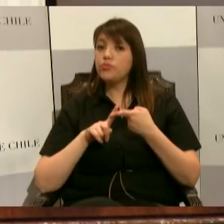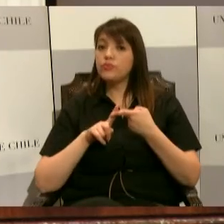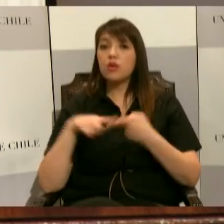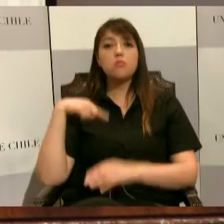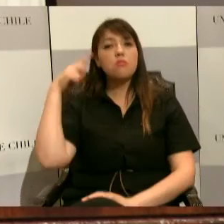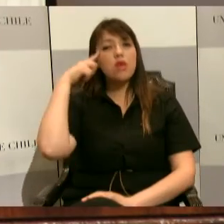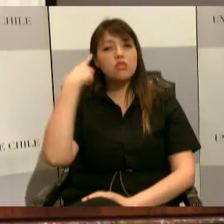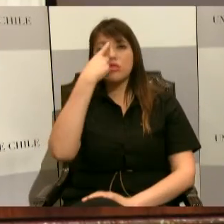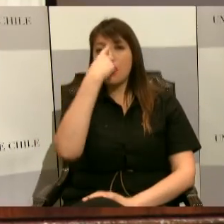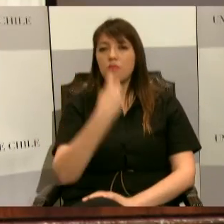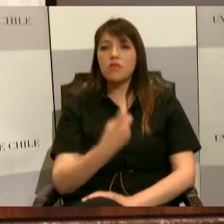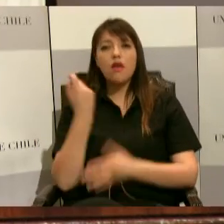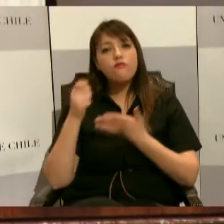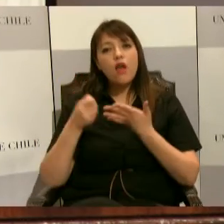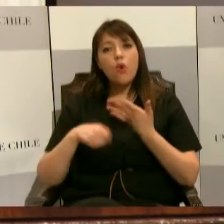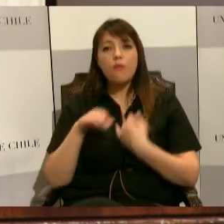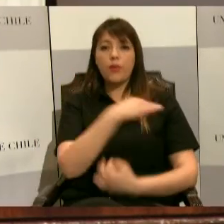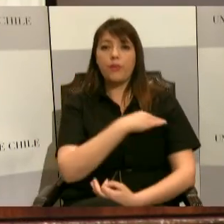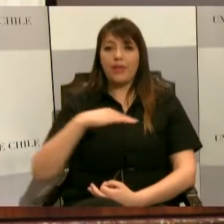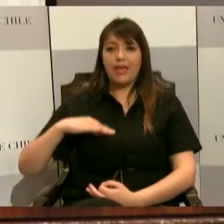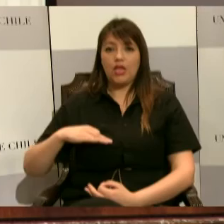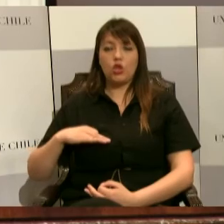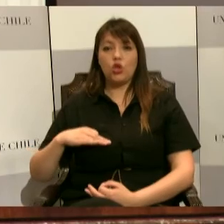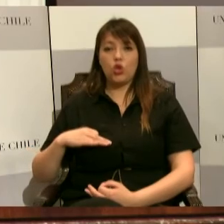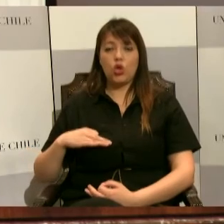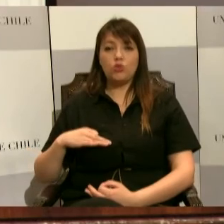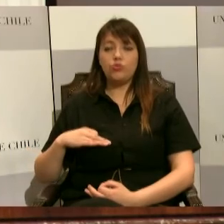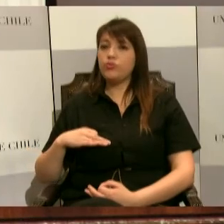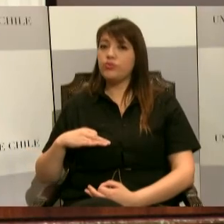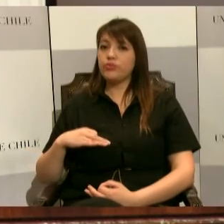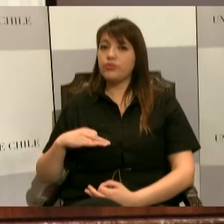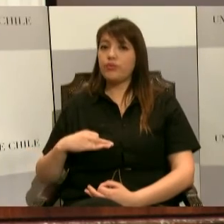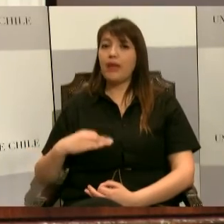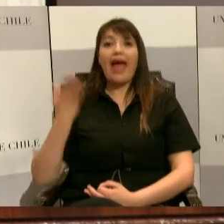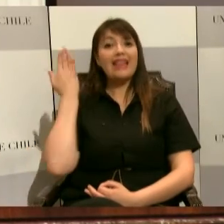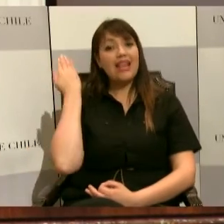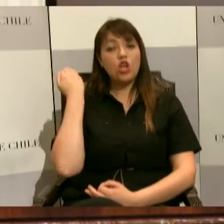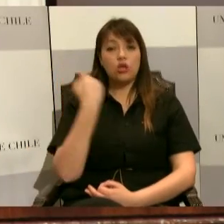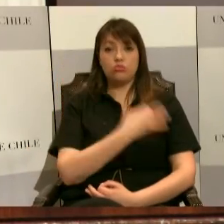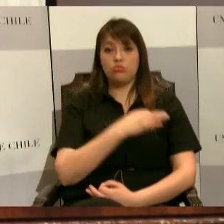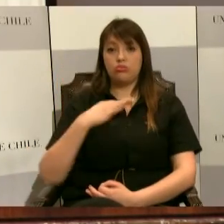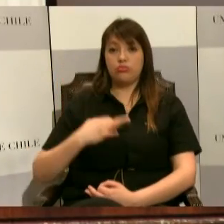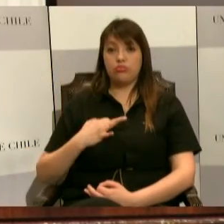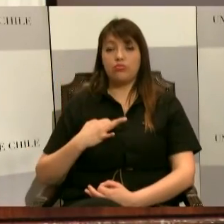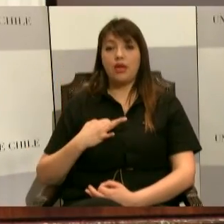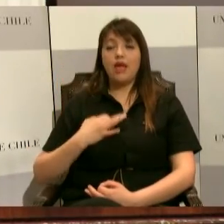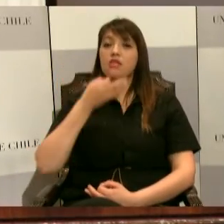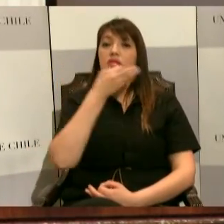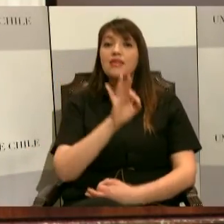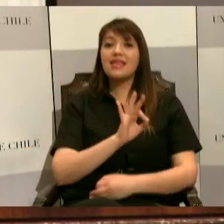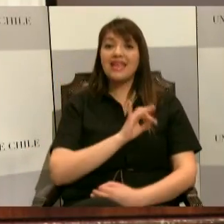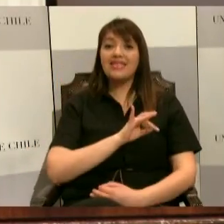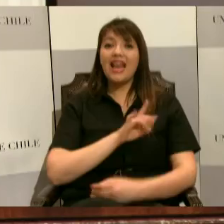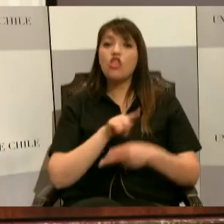pienso seriamente evaluado por el ministro de Educación anterior, es el que en Chile deben